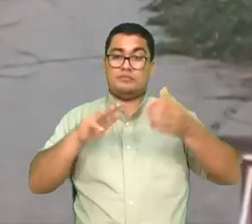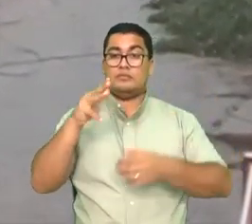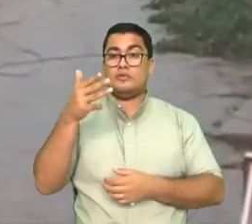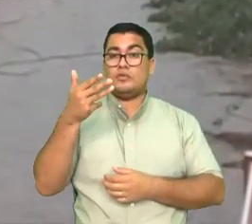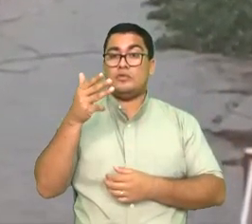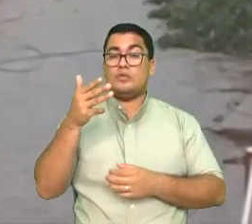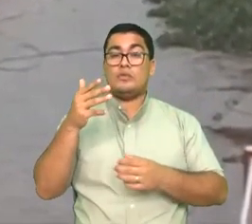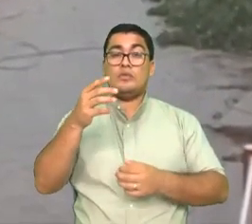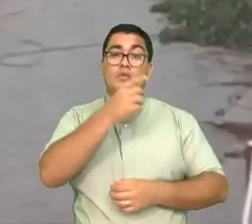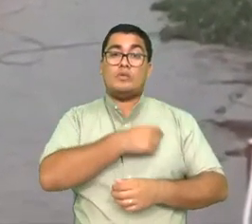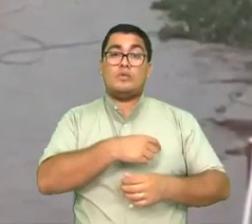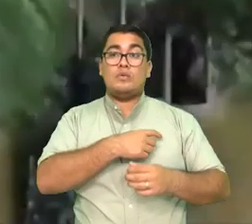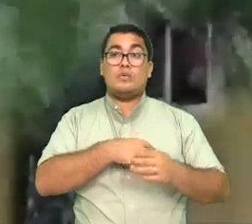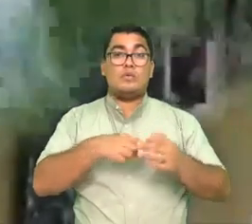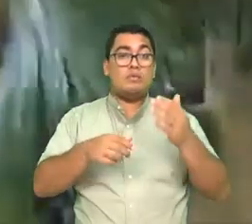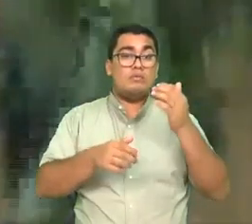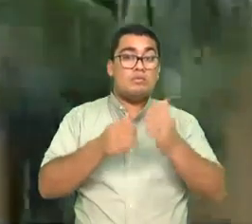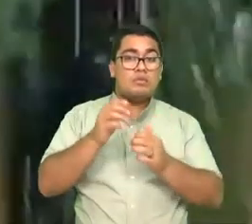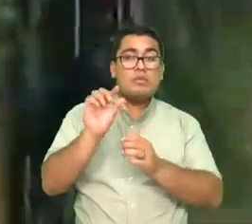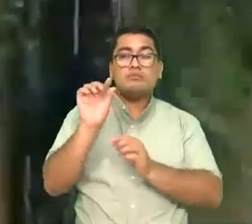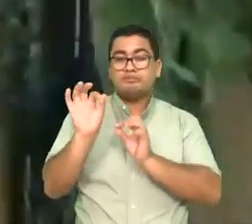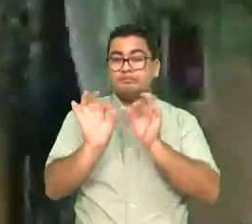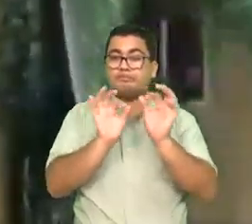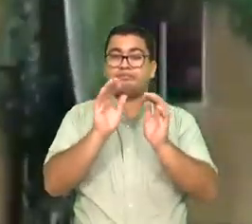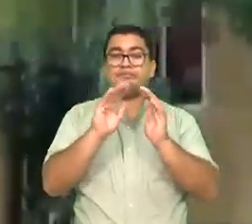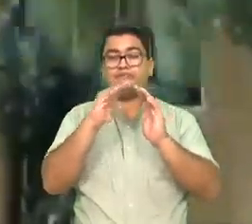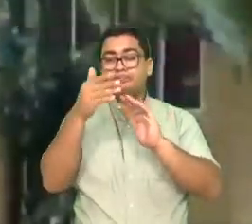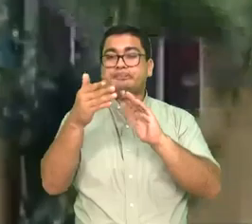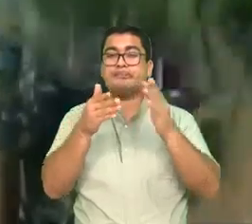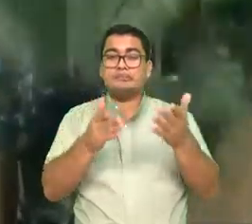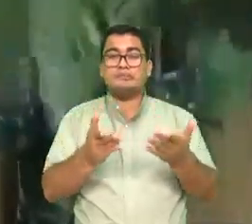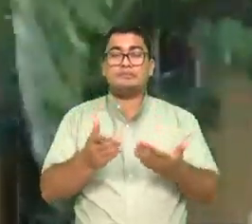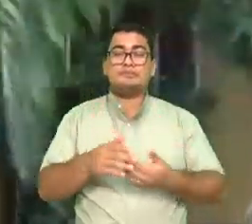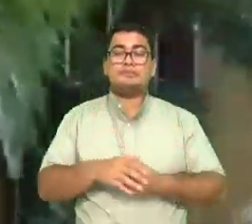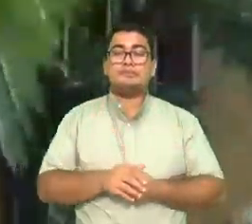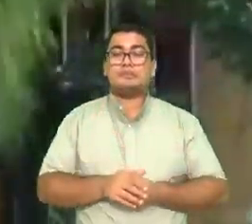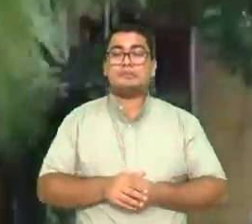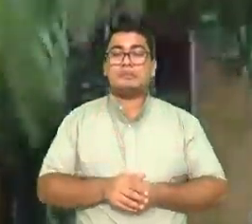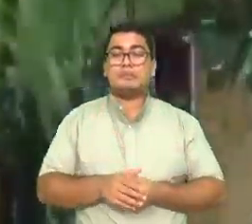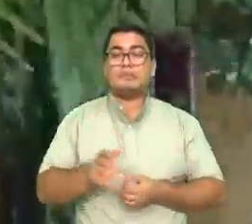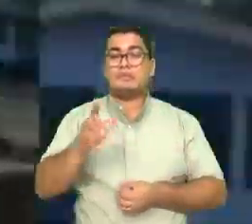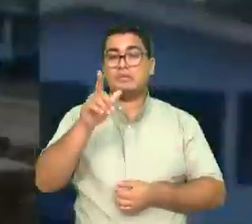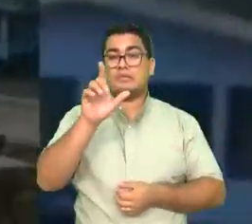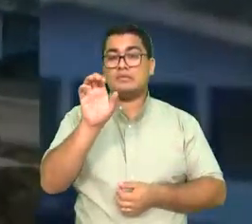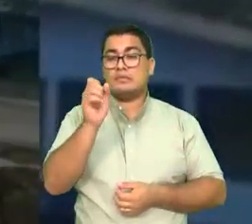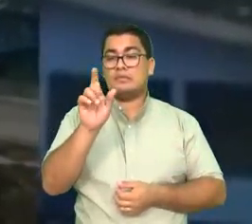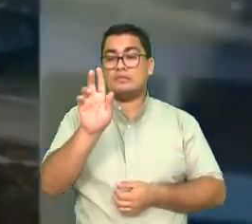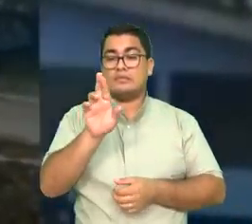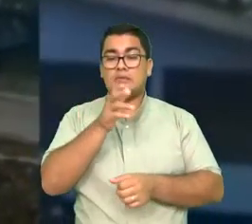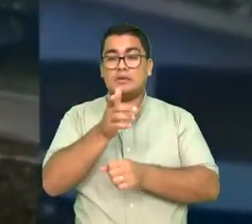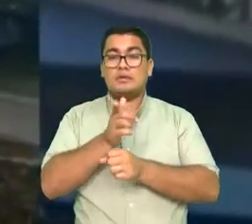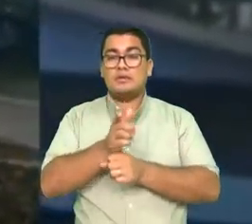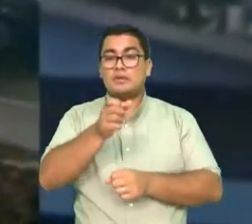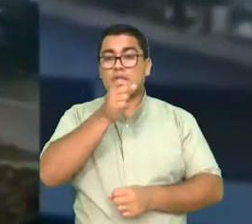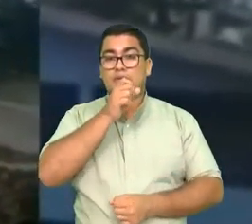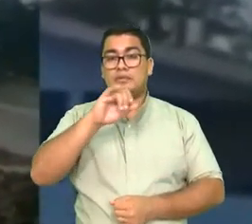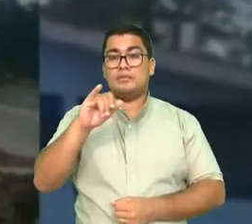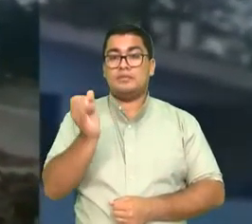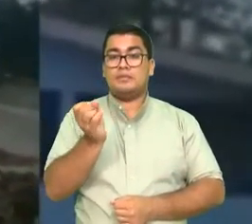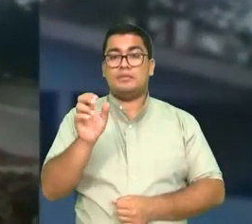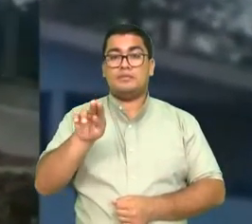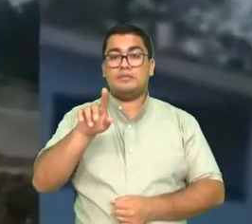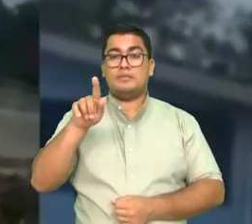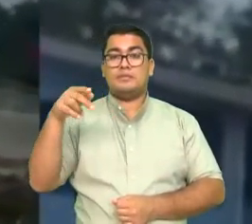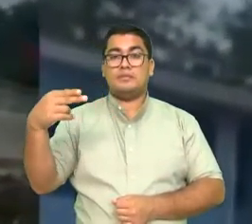escolares han sufrido daños menores en su infraestructura. Con cámara de Lester Mora, informó para el canal parlamentario